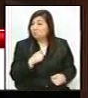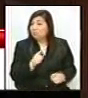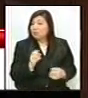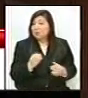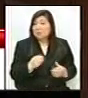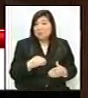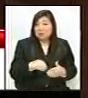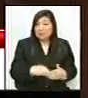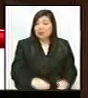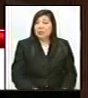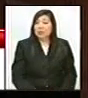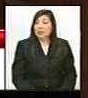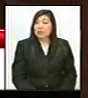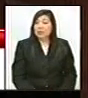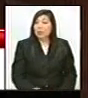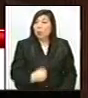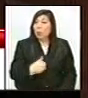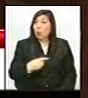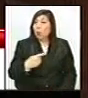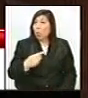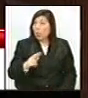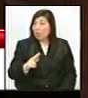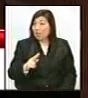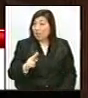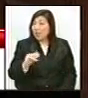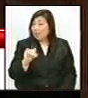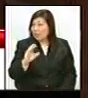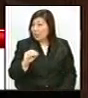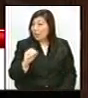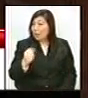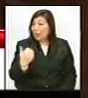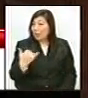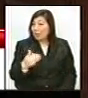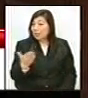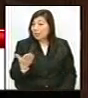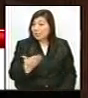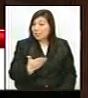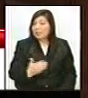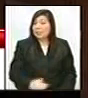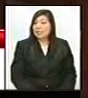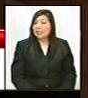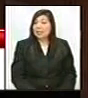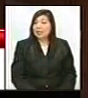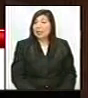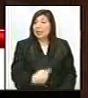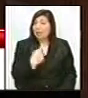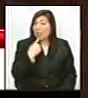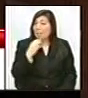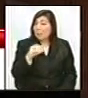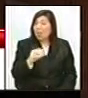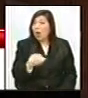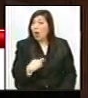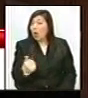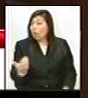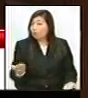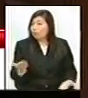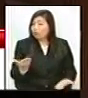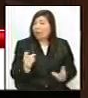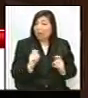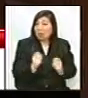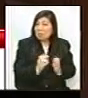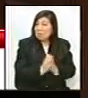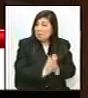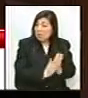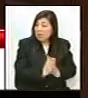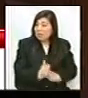haya invocado tener influencias ante el señor Walter Ríos y para esto haya recibido, haya hecho dar para sí o para otro una dádiva, un